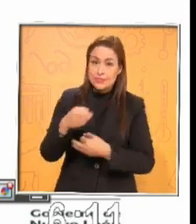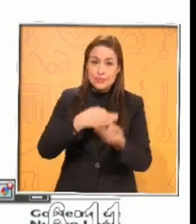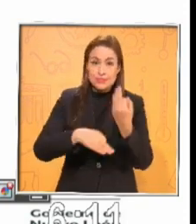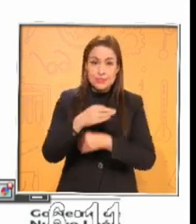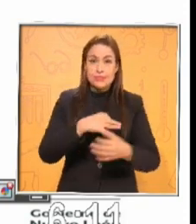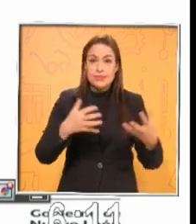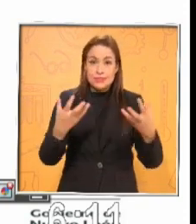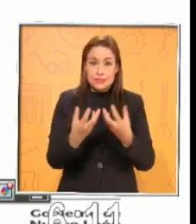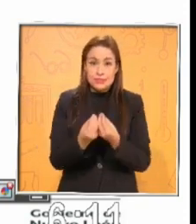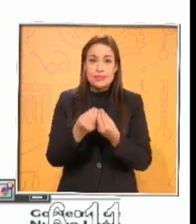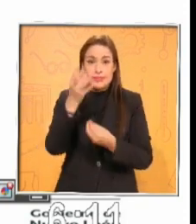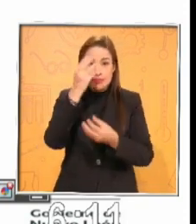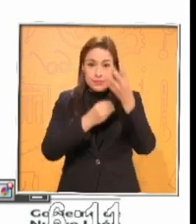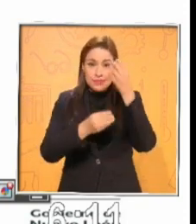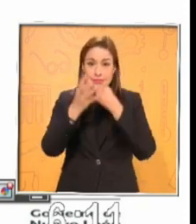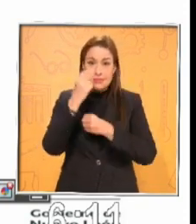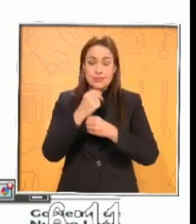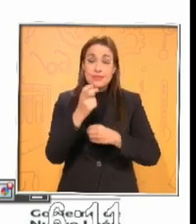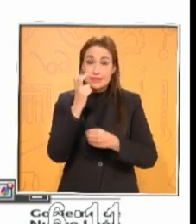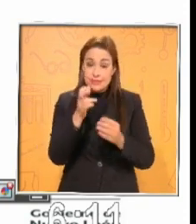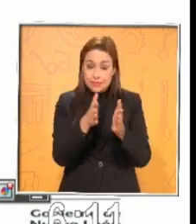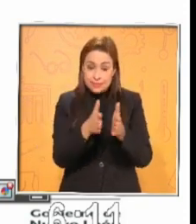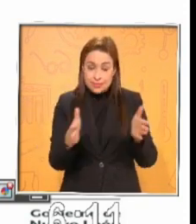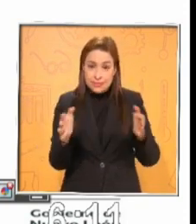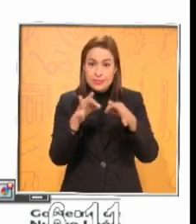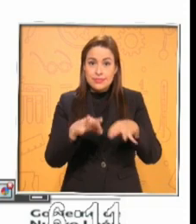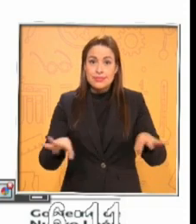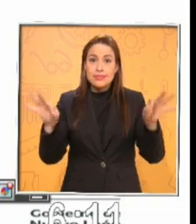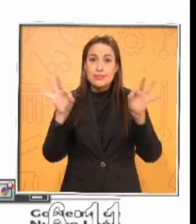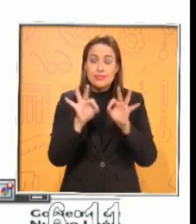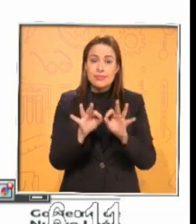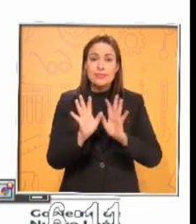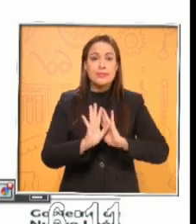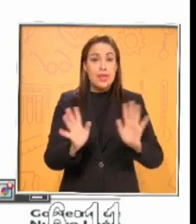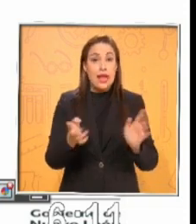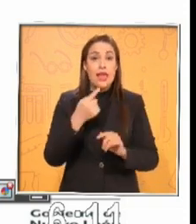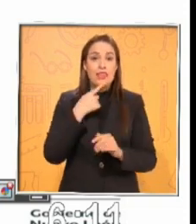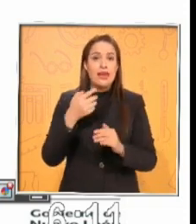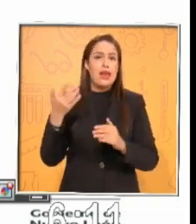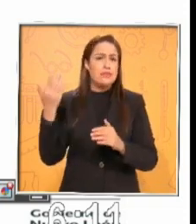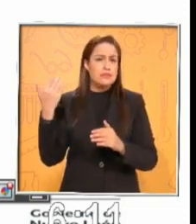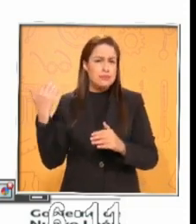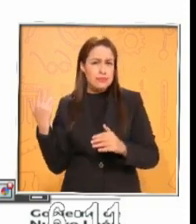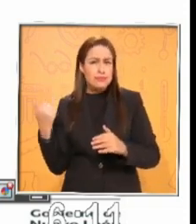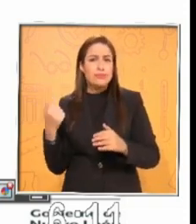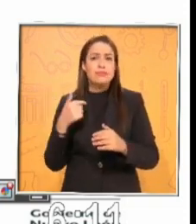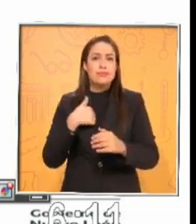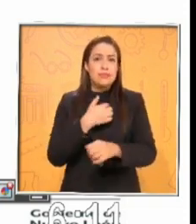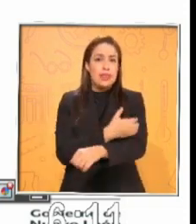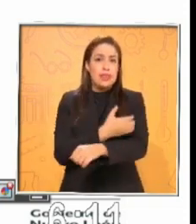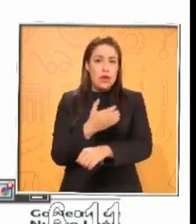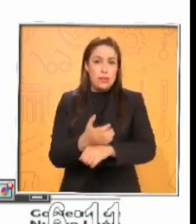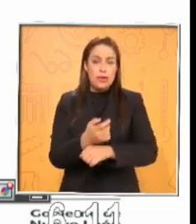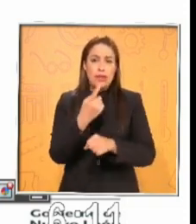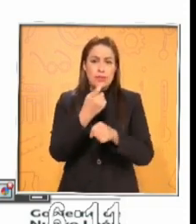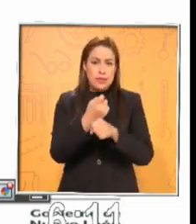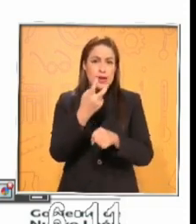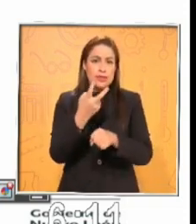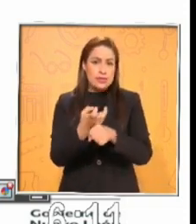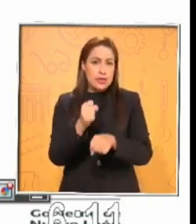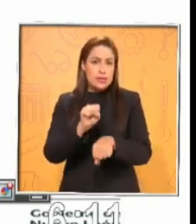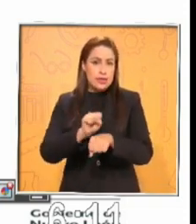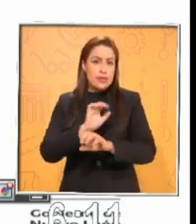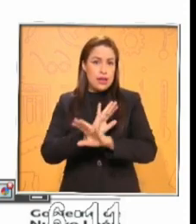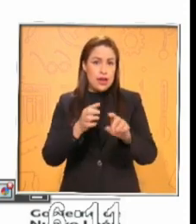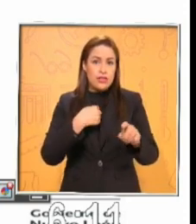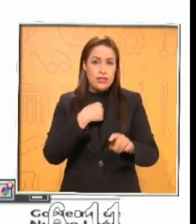juntos. Esta parte es muy importante, ya lo platicaron mis compañeras en los espacios de primero y segundo grado, hoy me